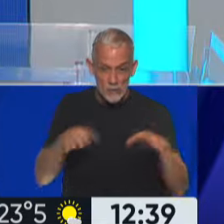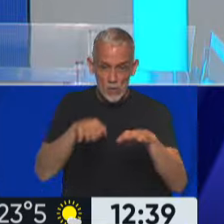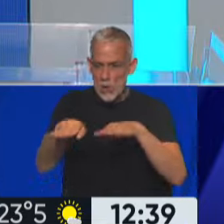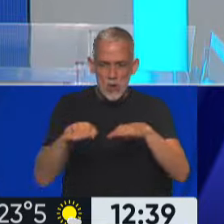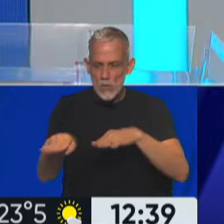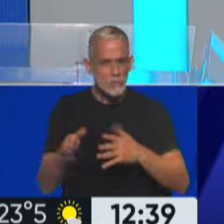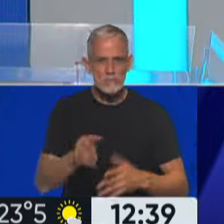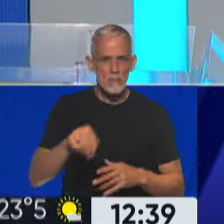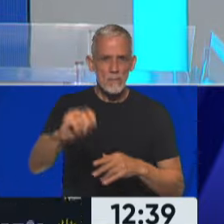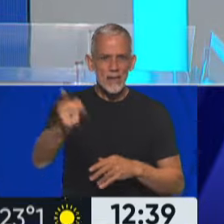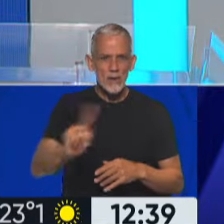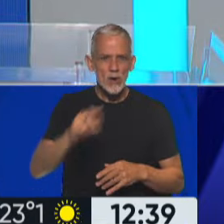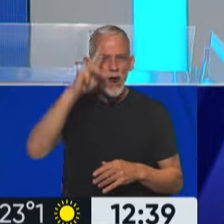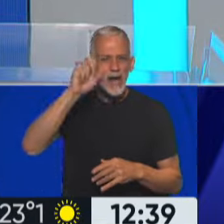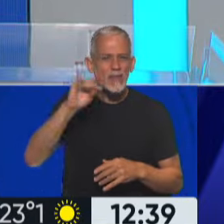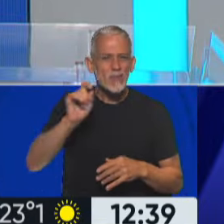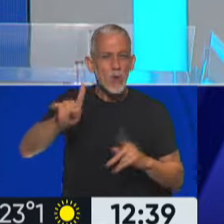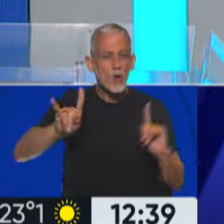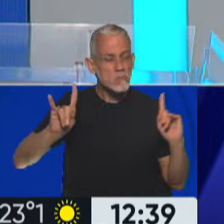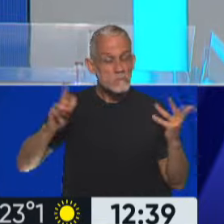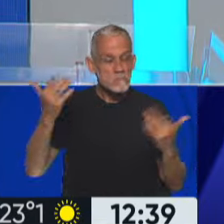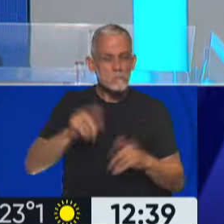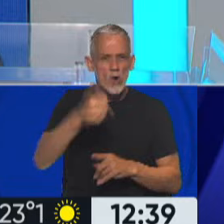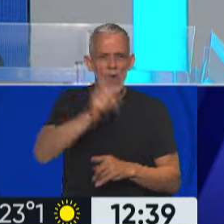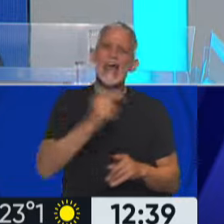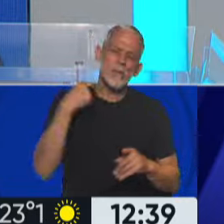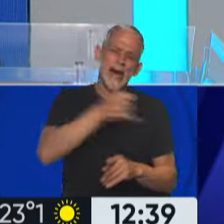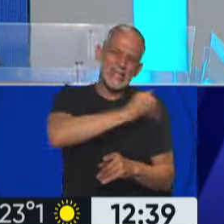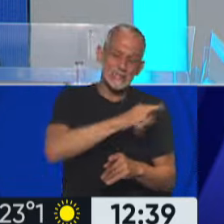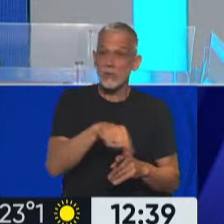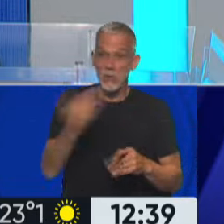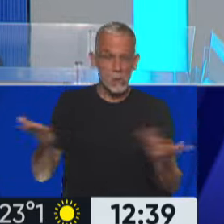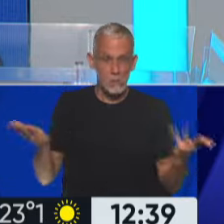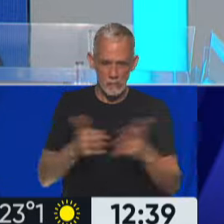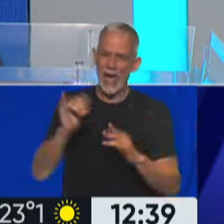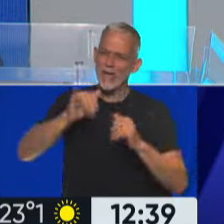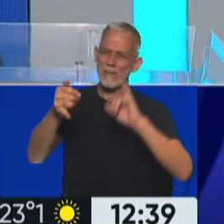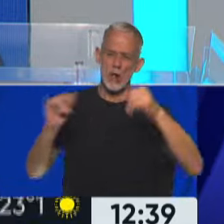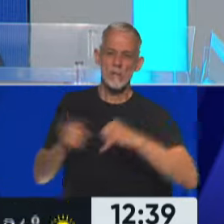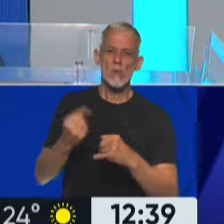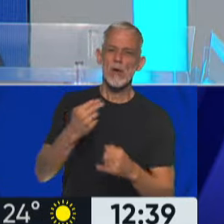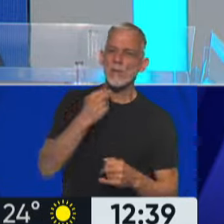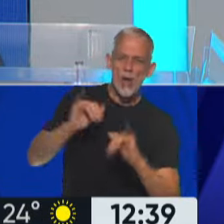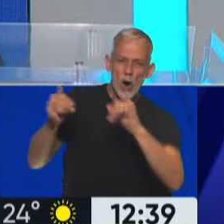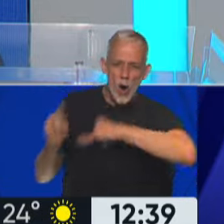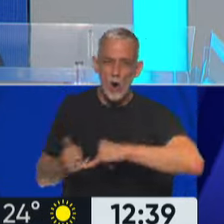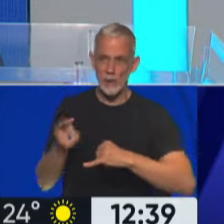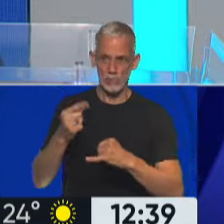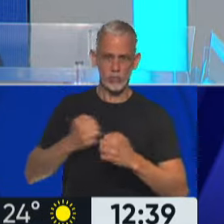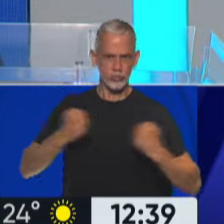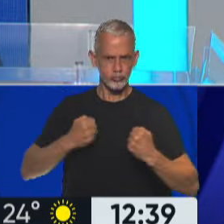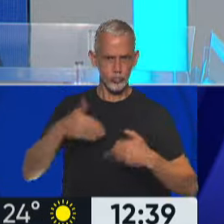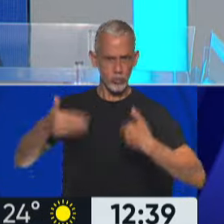más alto del podio a Red Bull ganó el gran premio de España Así que hay campeones en pista pibes que piden pista y se